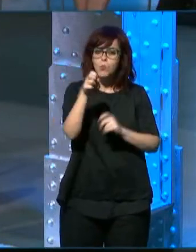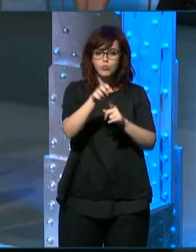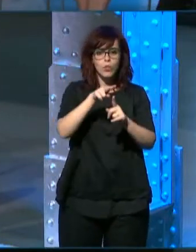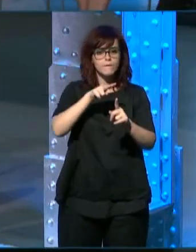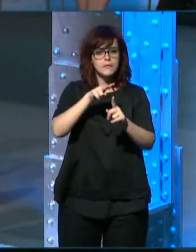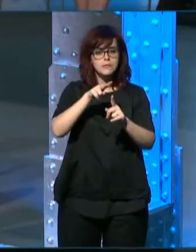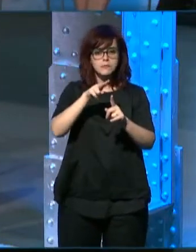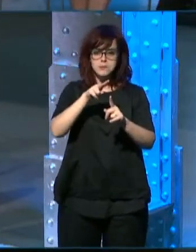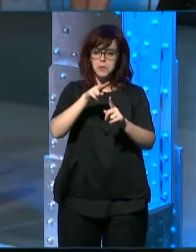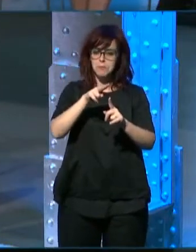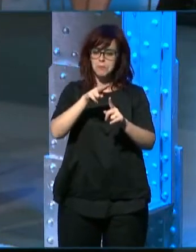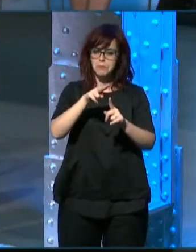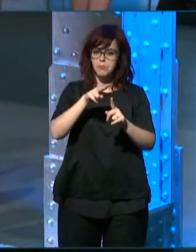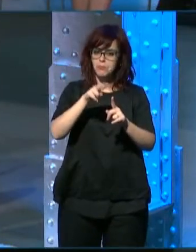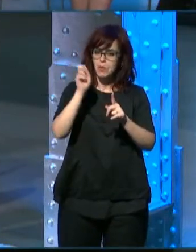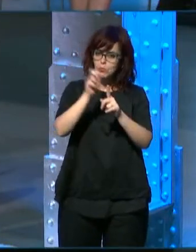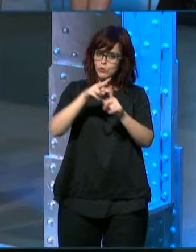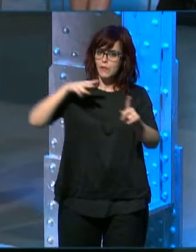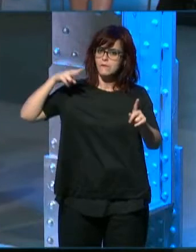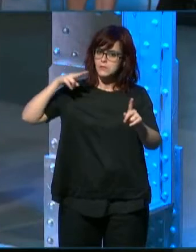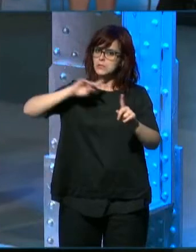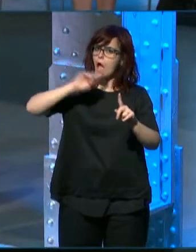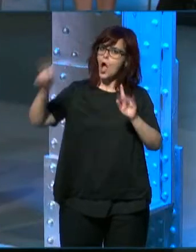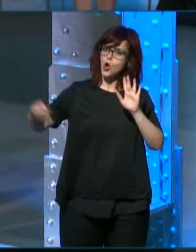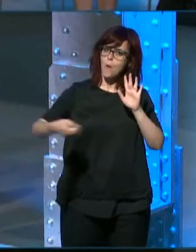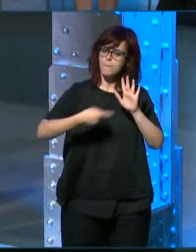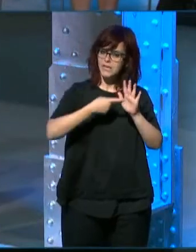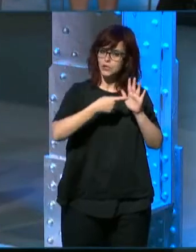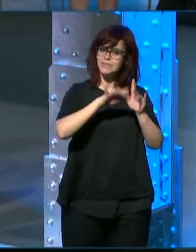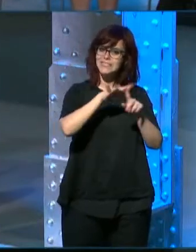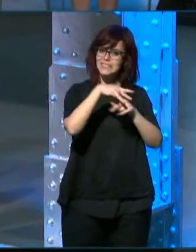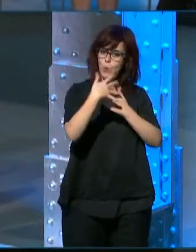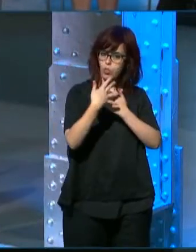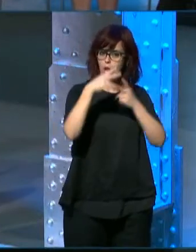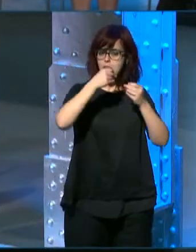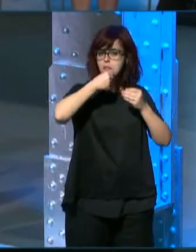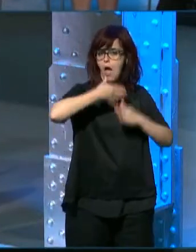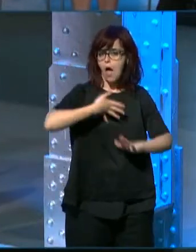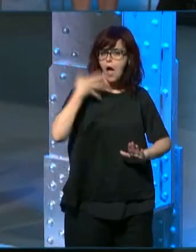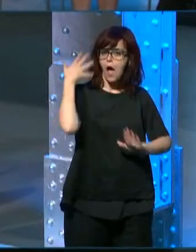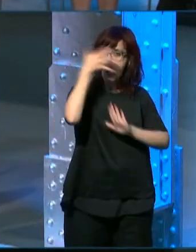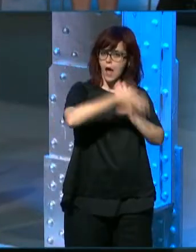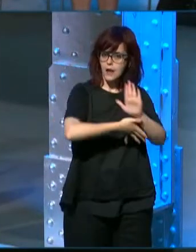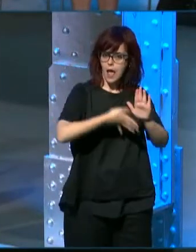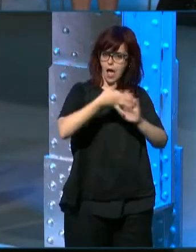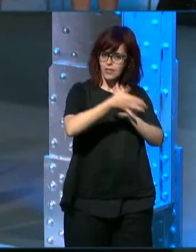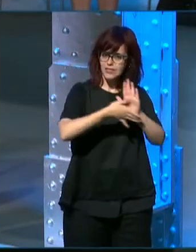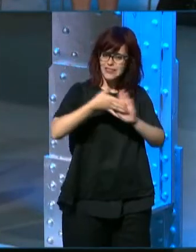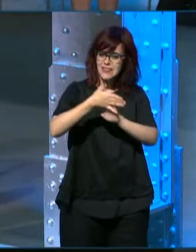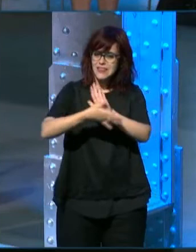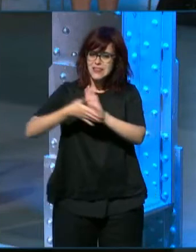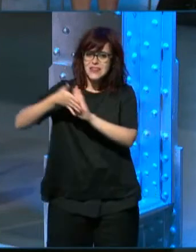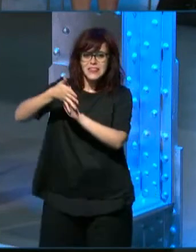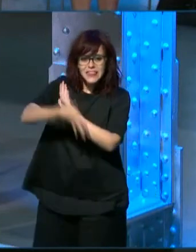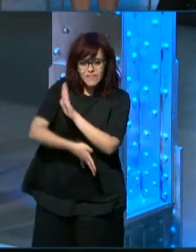panorámica bastante completa de la narrativa española contemporánea, crea